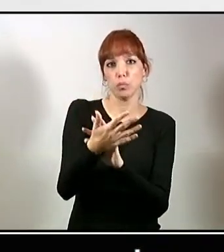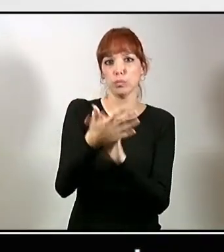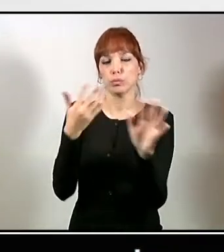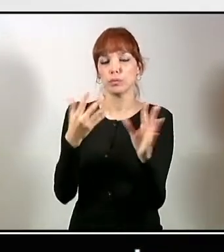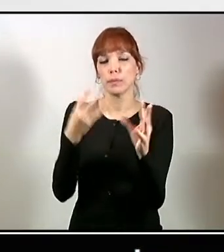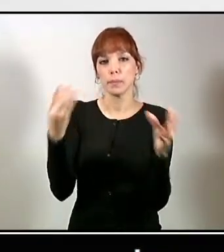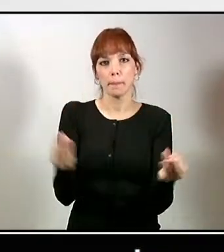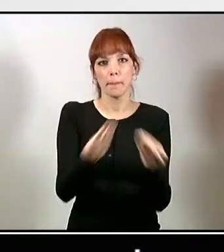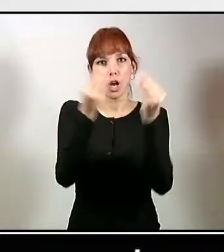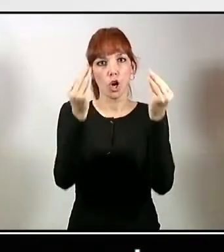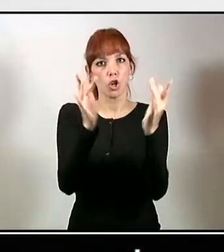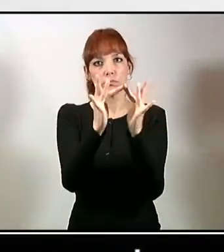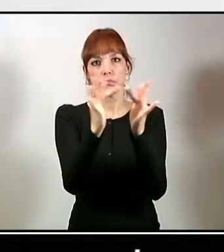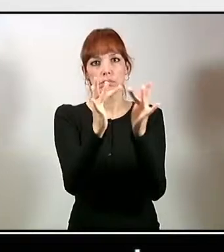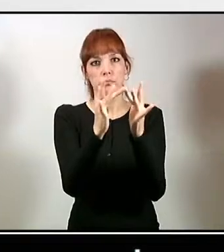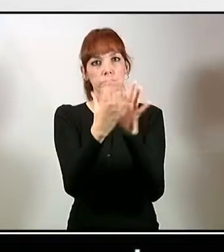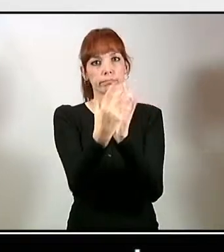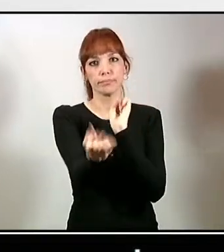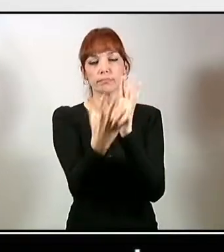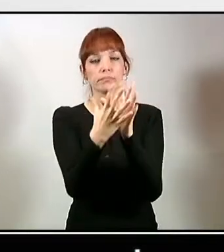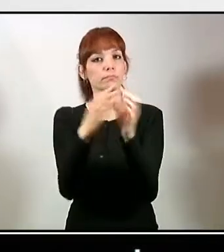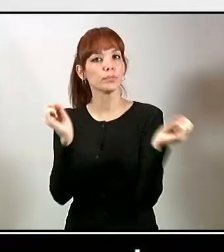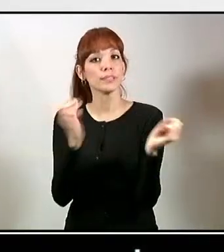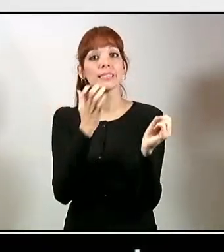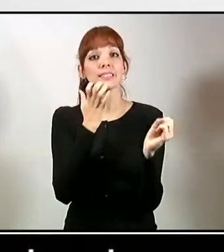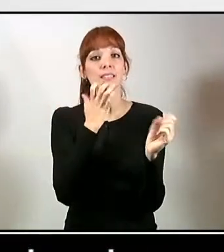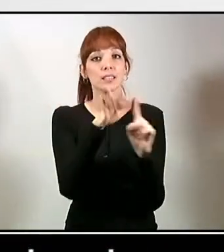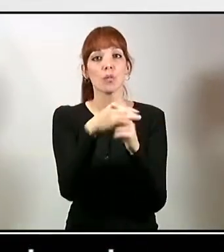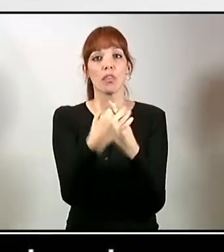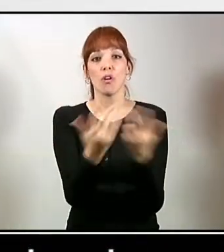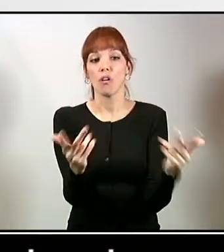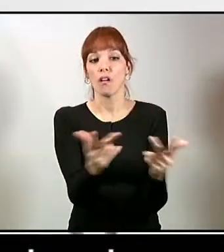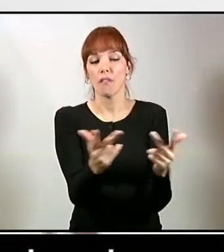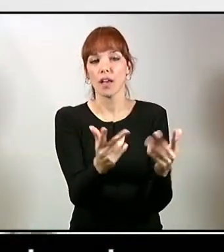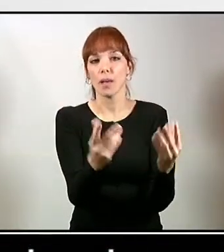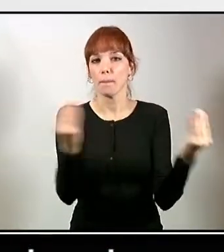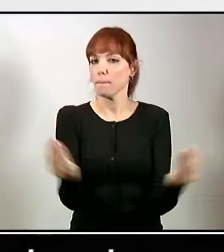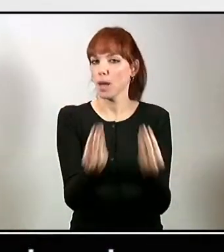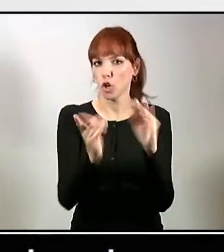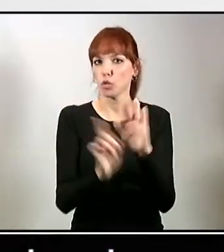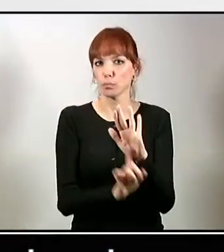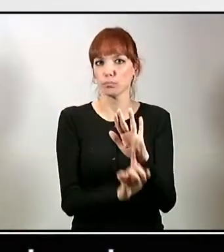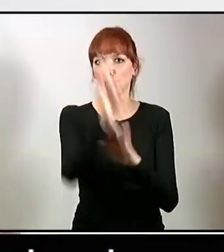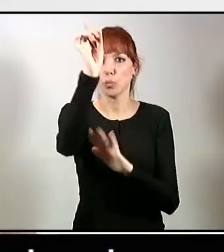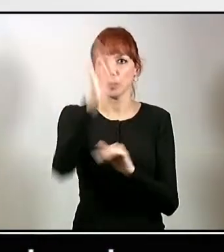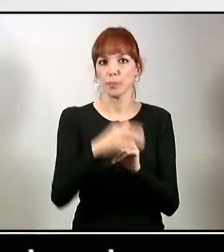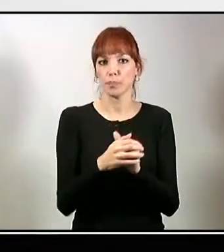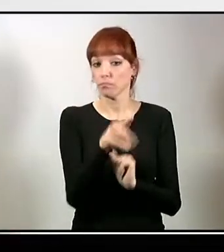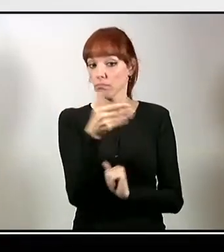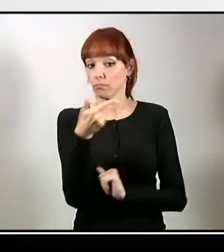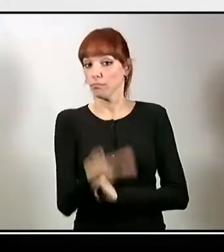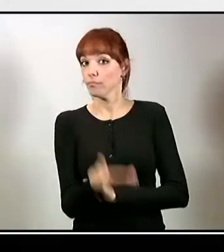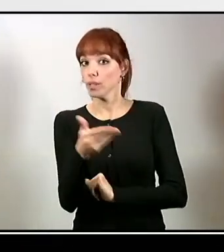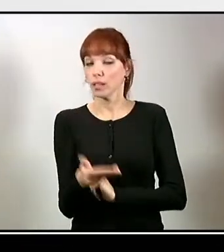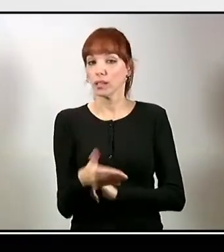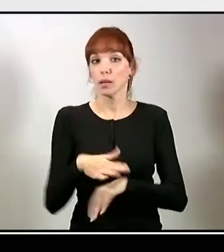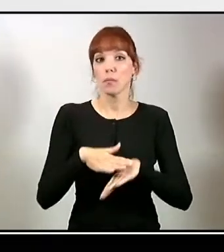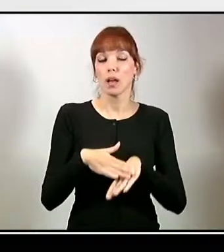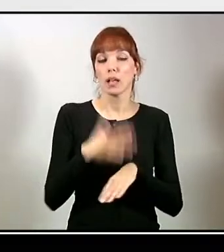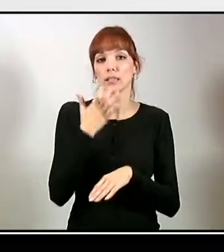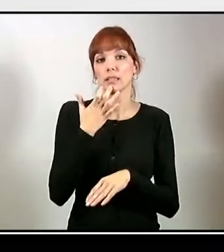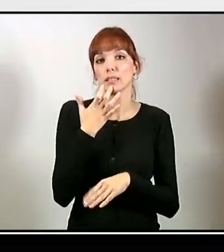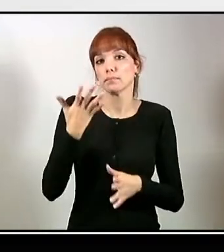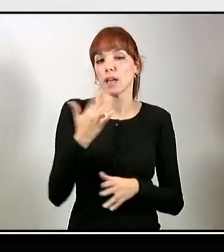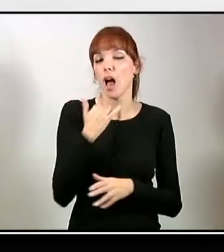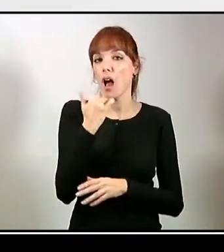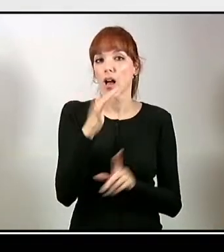las comunicaciones en situaciones de emergencia. Y esto es fundamental para cuando hay este tipo